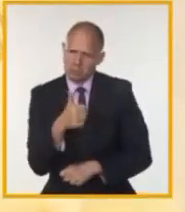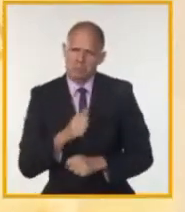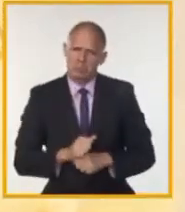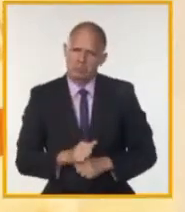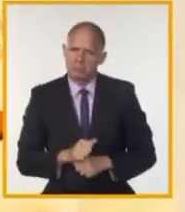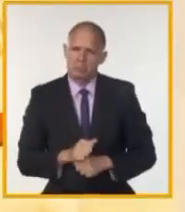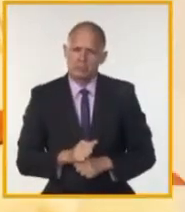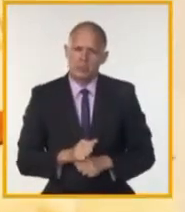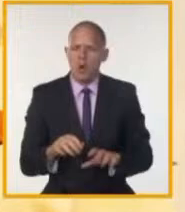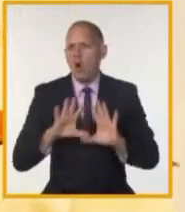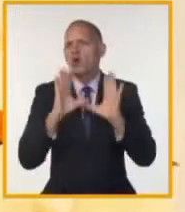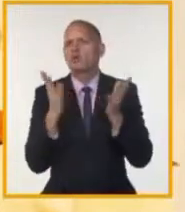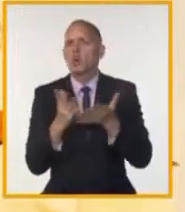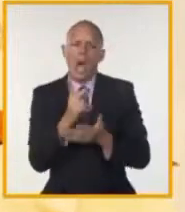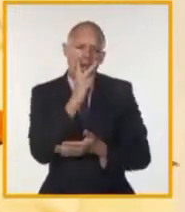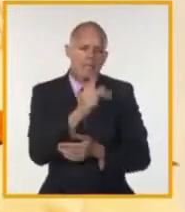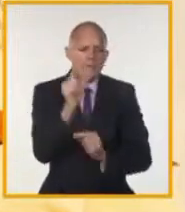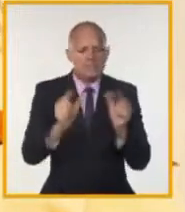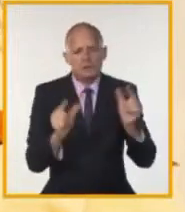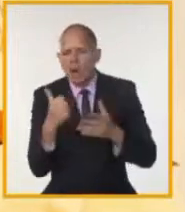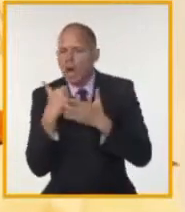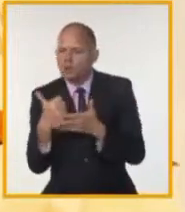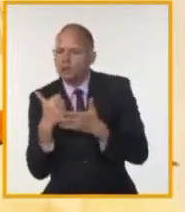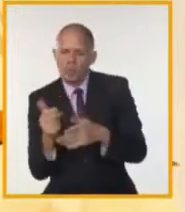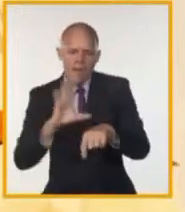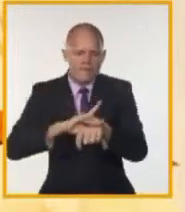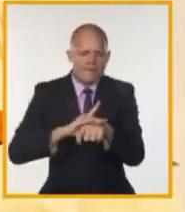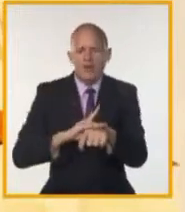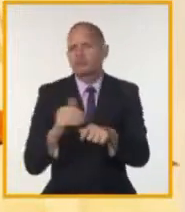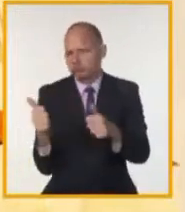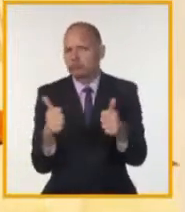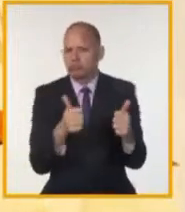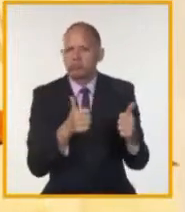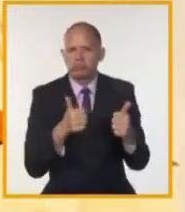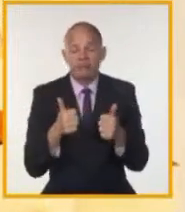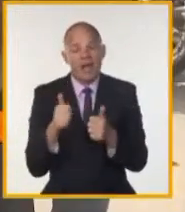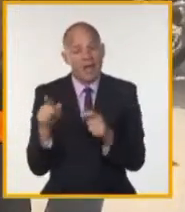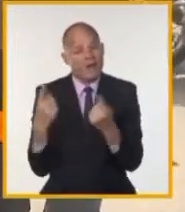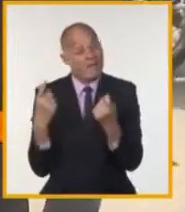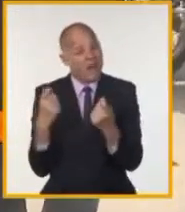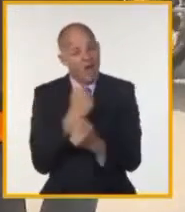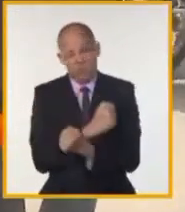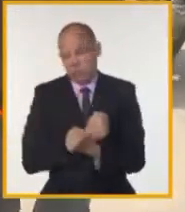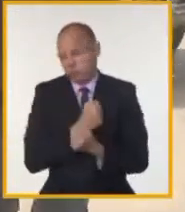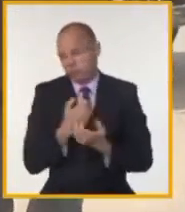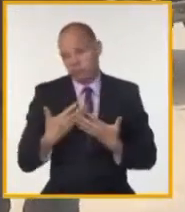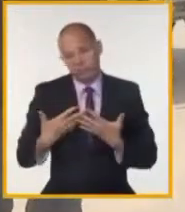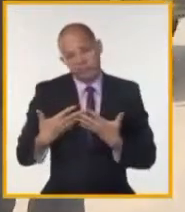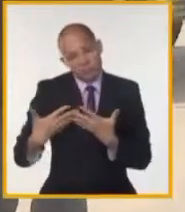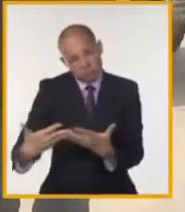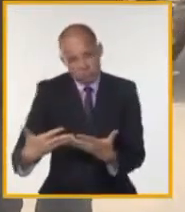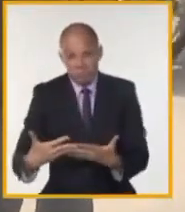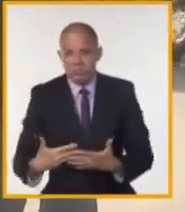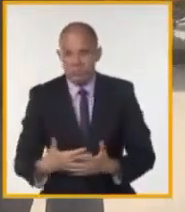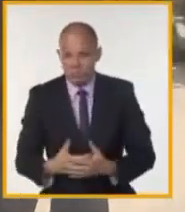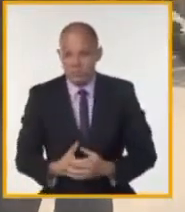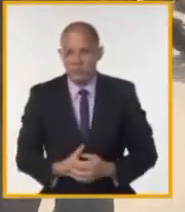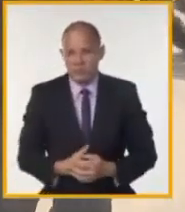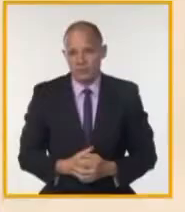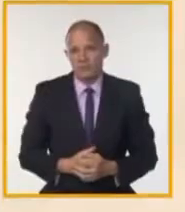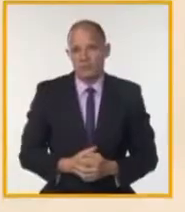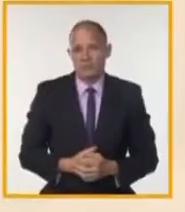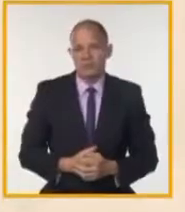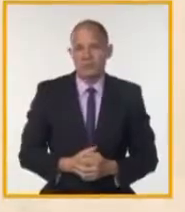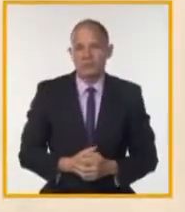este servicio a los compañeros de Hemodiálisis porque necesitan mucho amor. Con un poco de amor, tanto